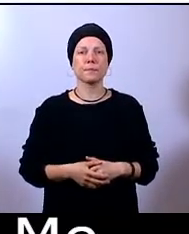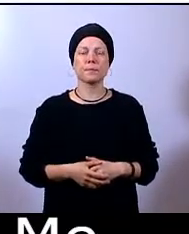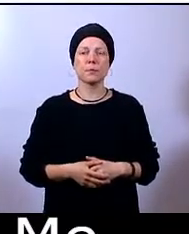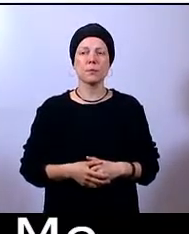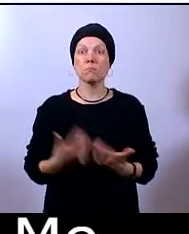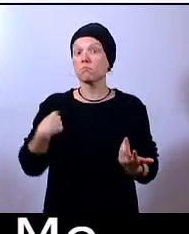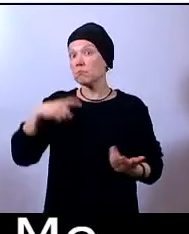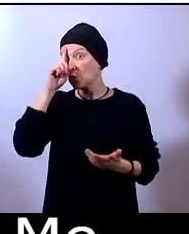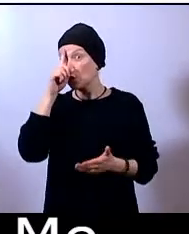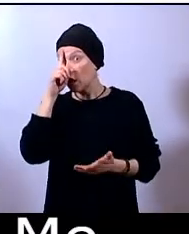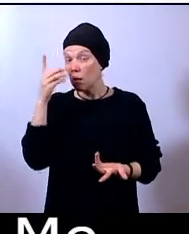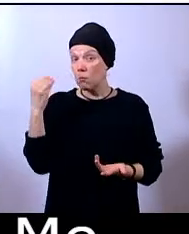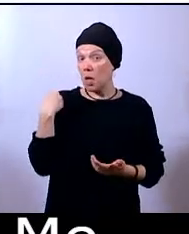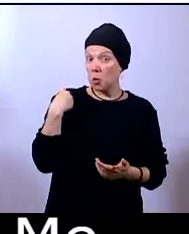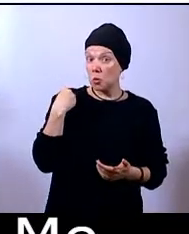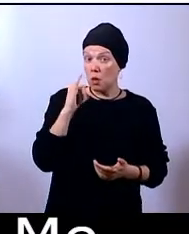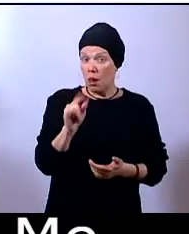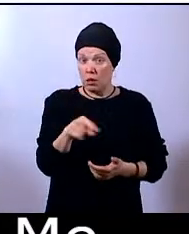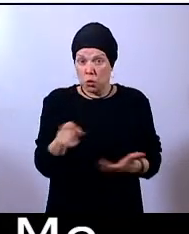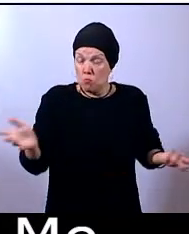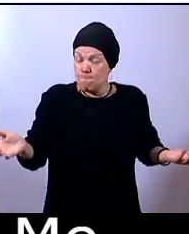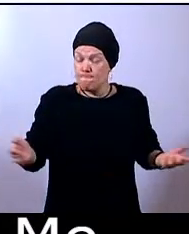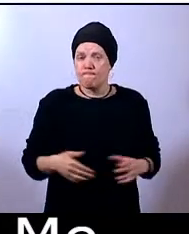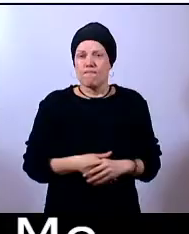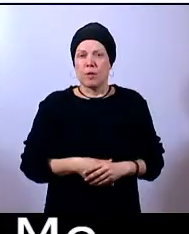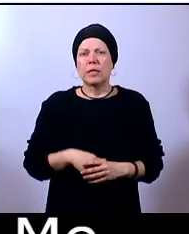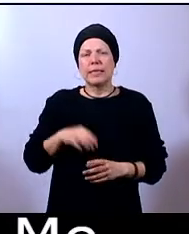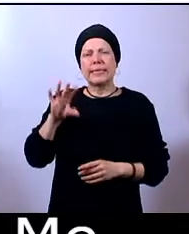No sé si tienen alguna pregunta.